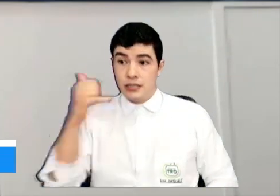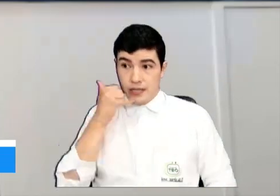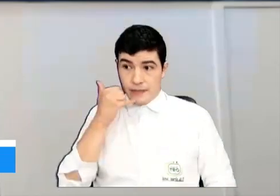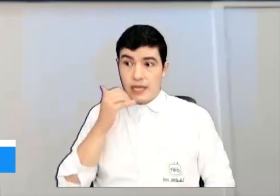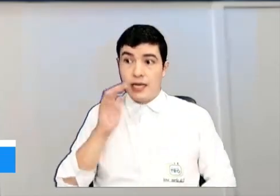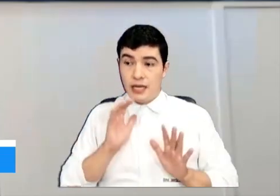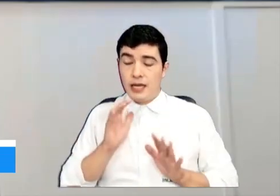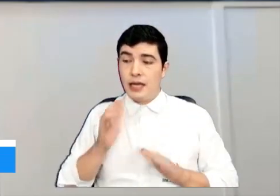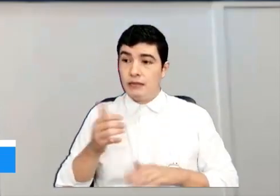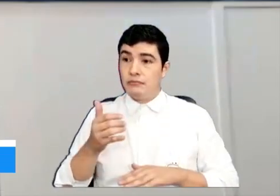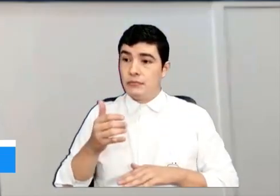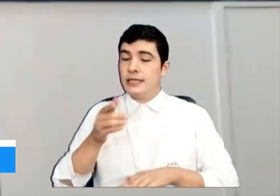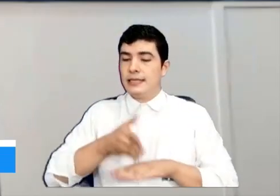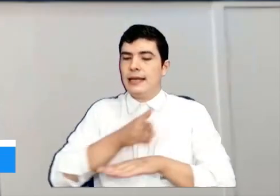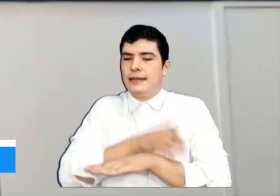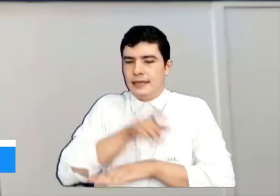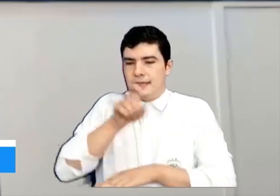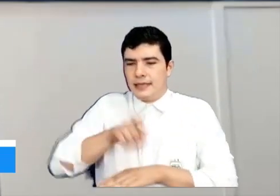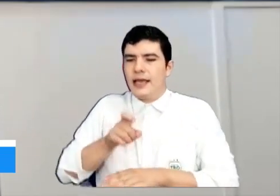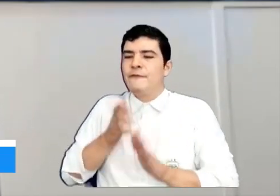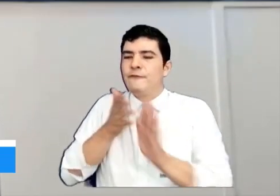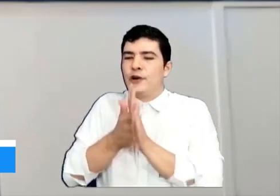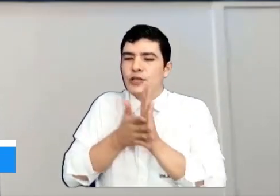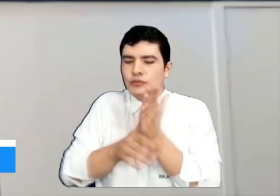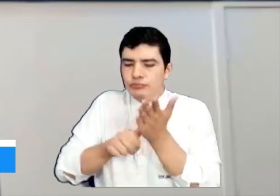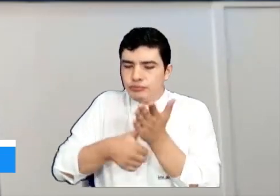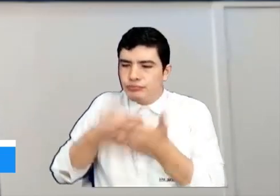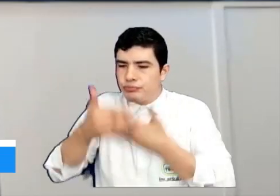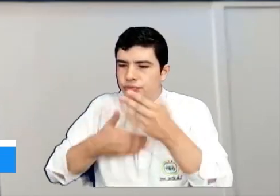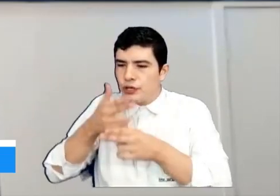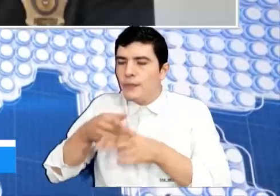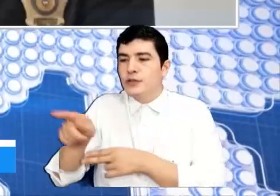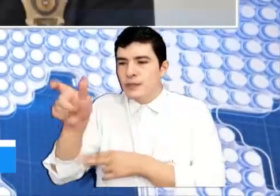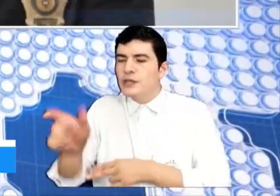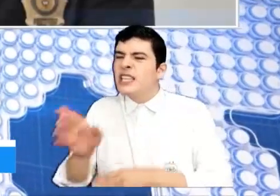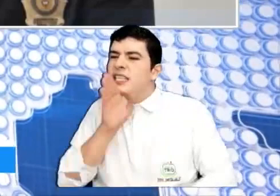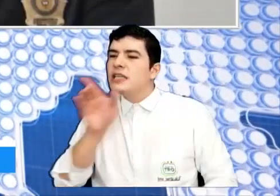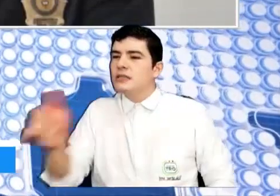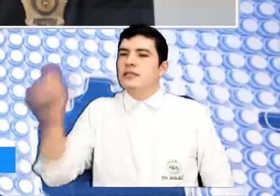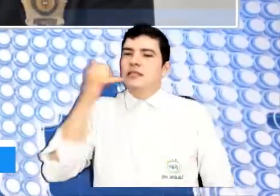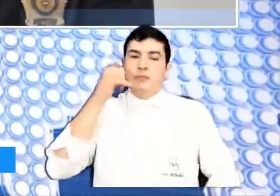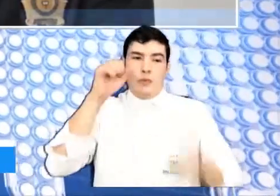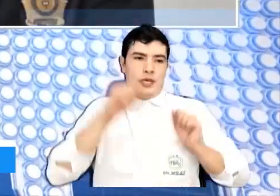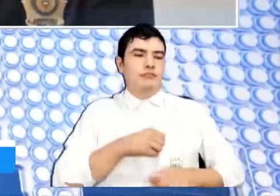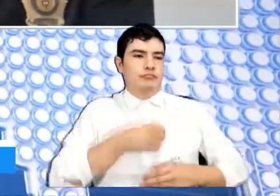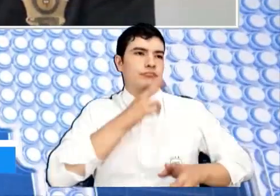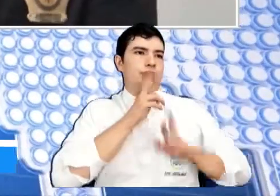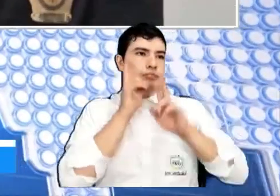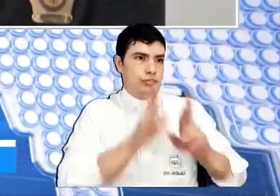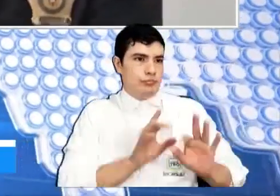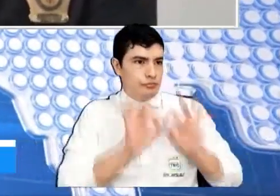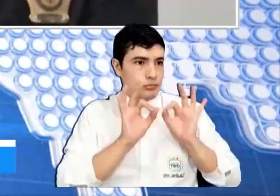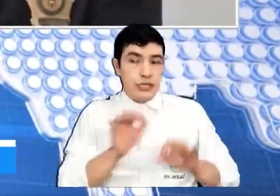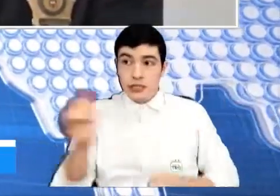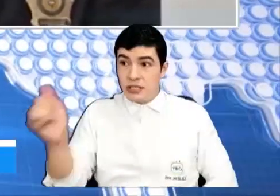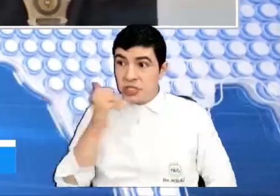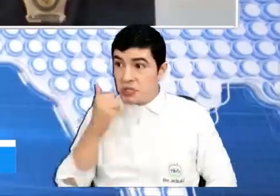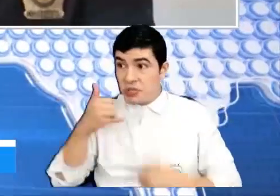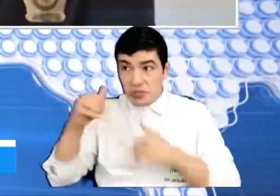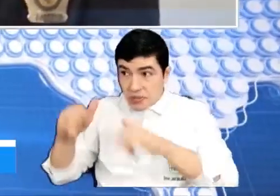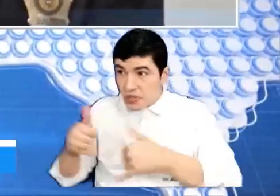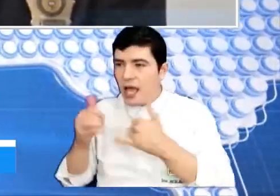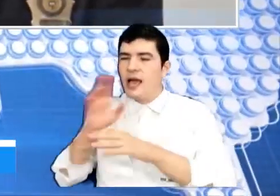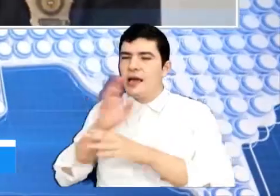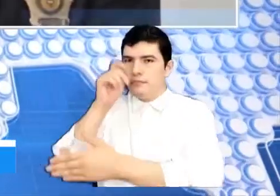emergencia y temas de seguridad ciudadana, teniendo en cuenta que en muchas ocasiones no se hace el buen uso de esta línea 123. General, pero ¿a quién